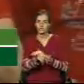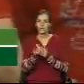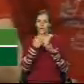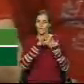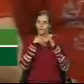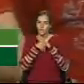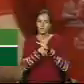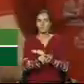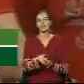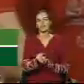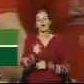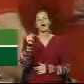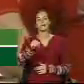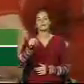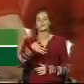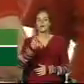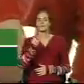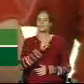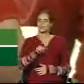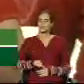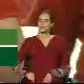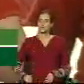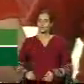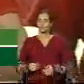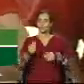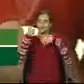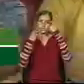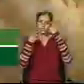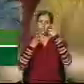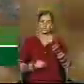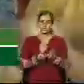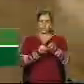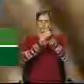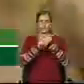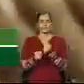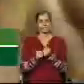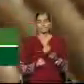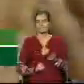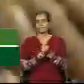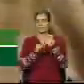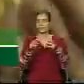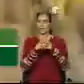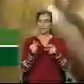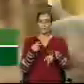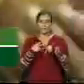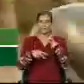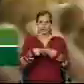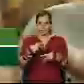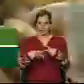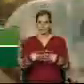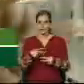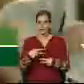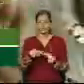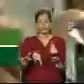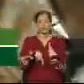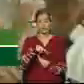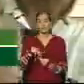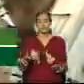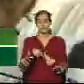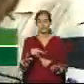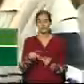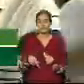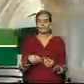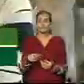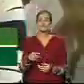barrio adentro, aquí estamos los chavistas restiados con el proceso